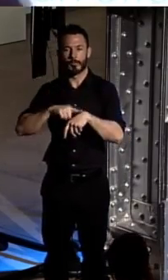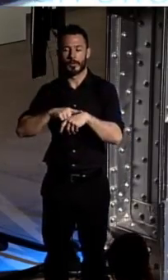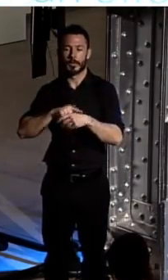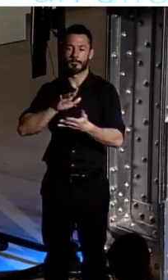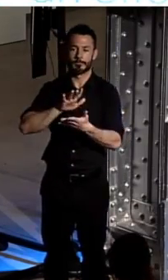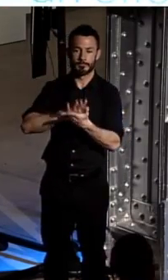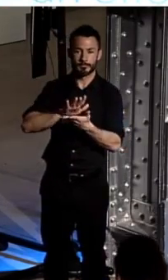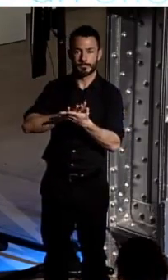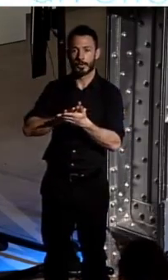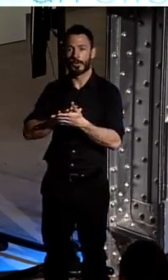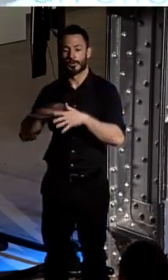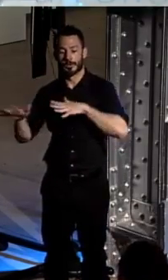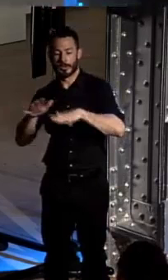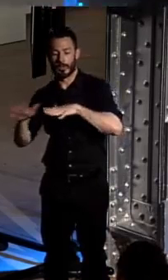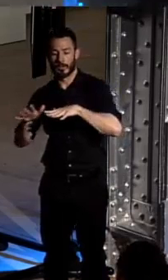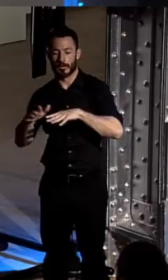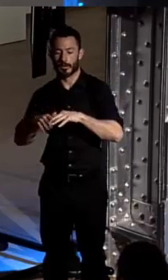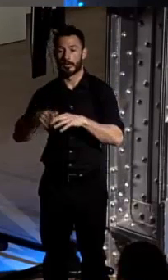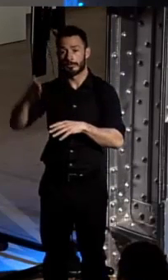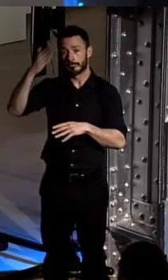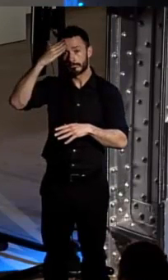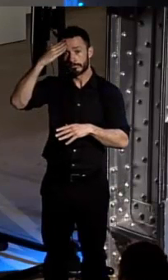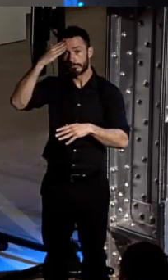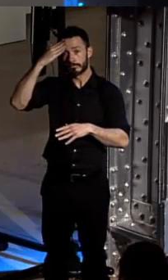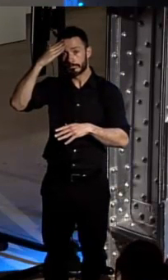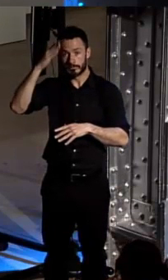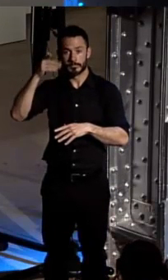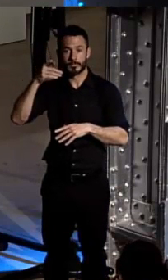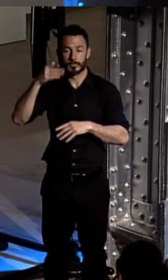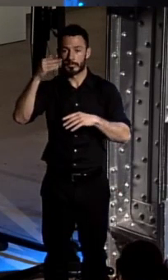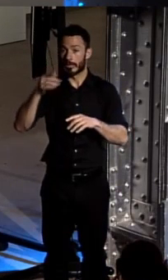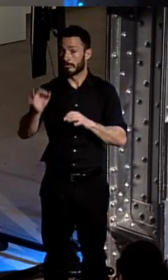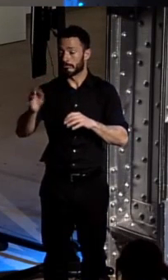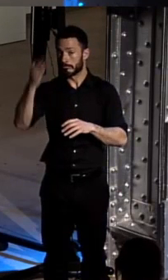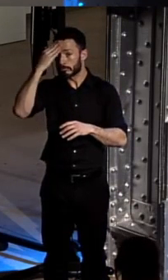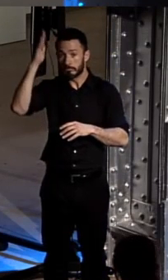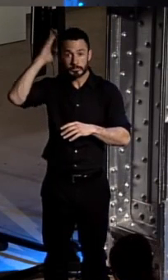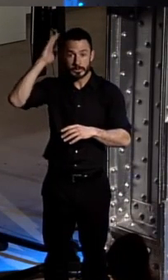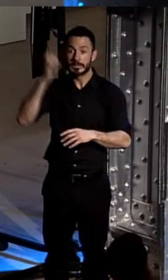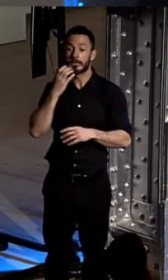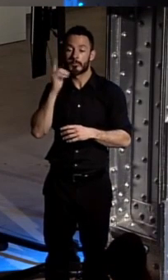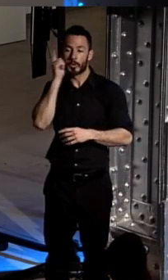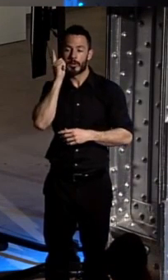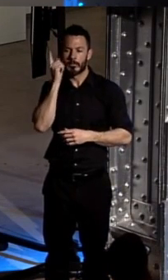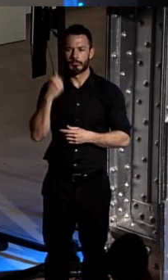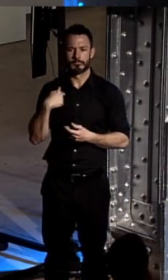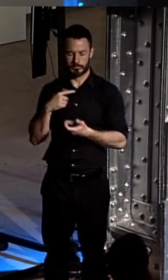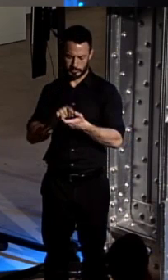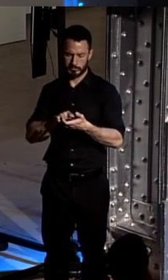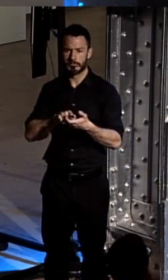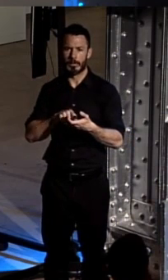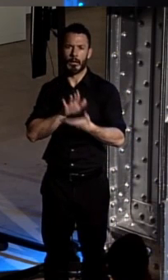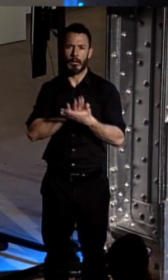wearable que va tanto en la frente como en la parte de detrás de la cabeza, y que según tú le digas al móvil si quieres estar calmado o